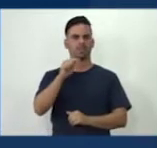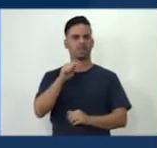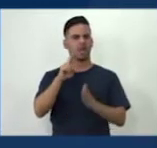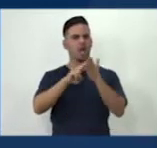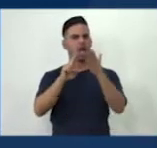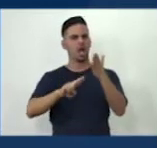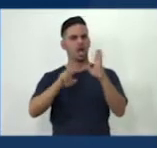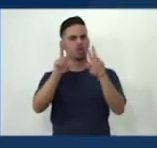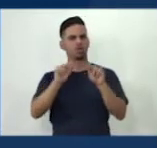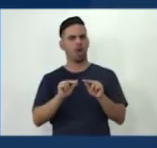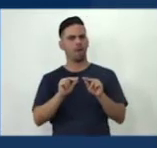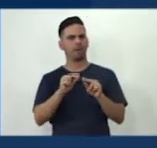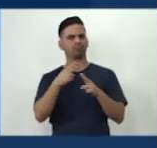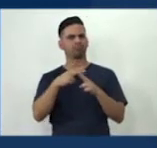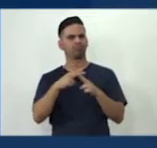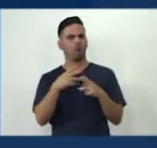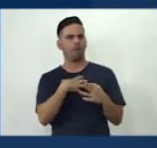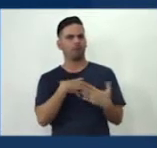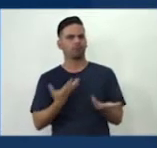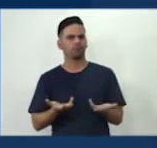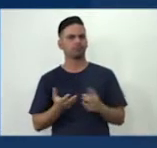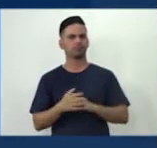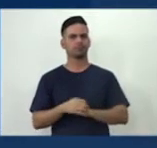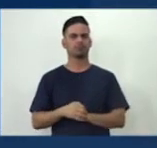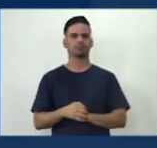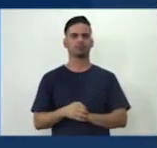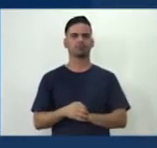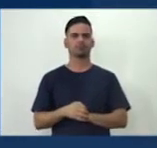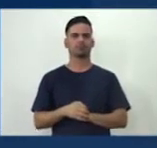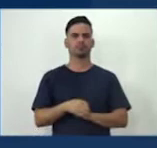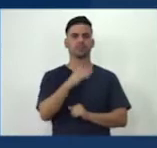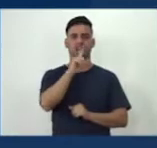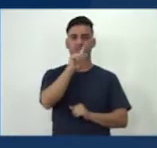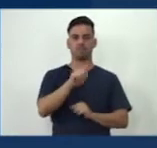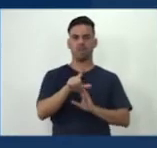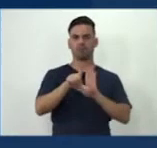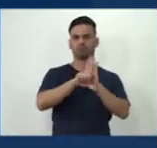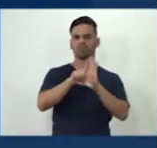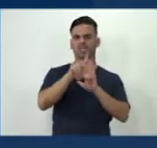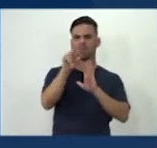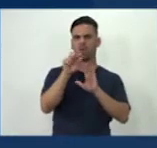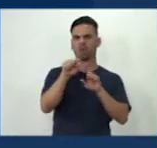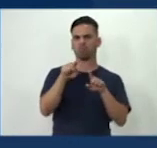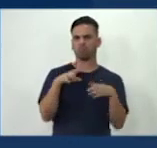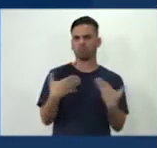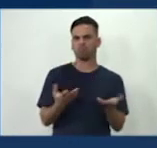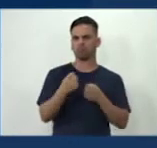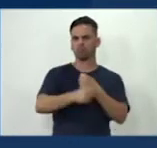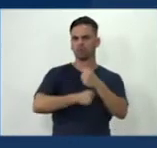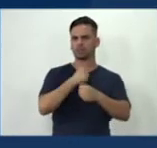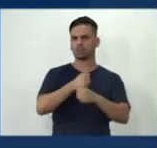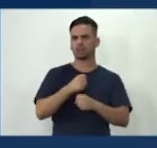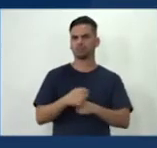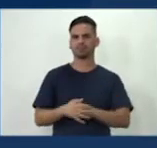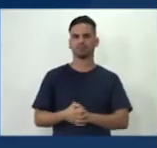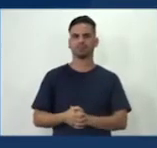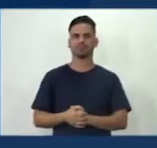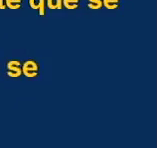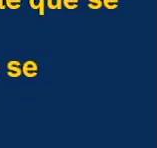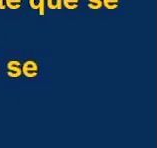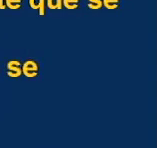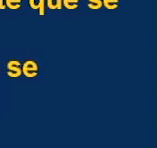C, qué nombre recibe la corriente que se obtiene. Y el D, qué nombre recibe la ley que se manifiesta.